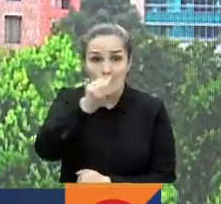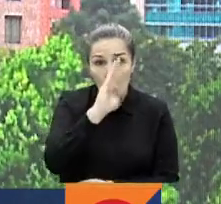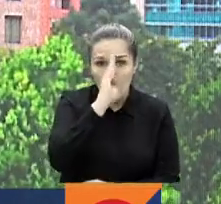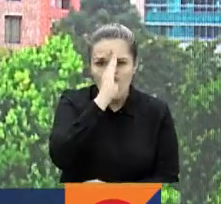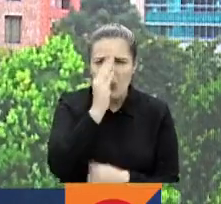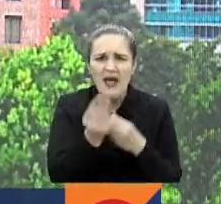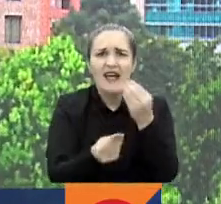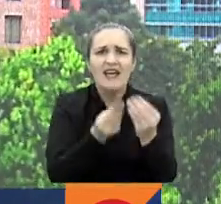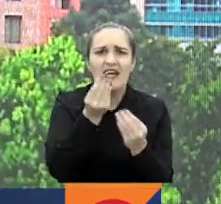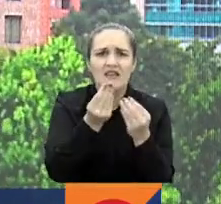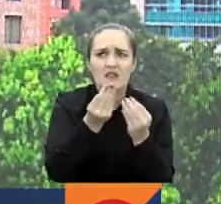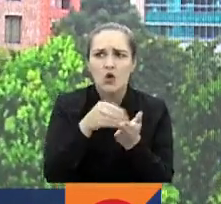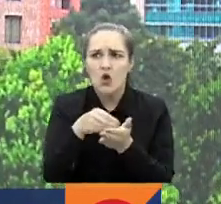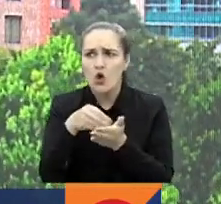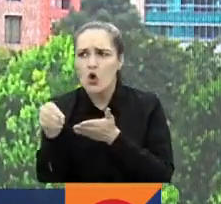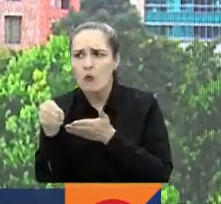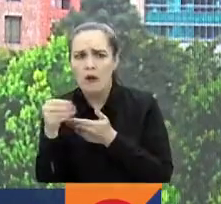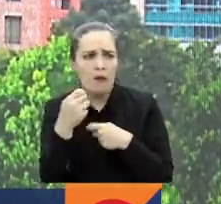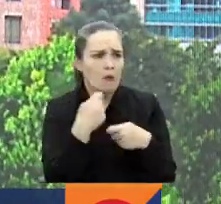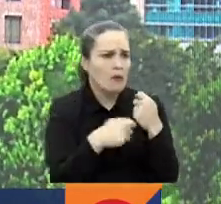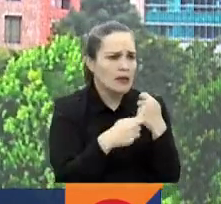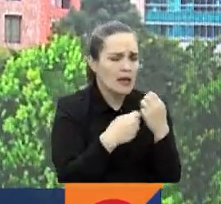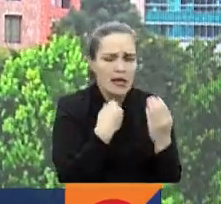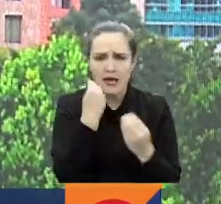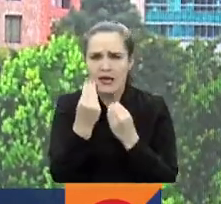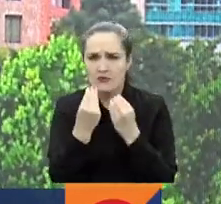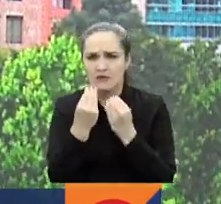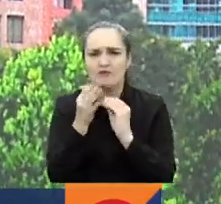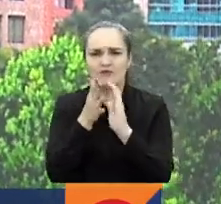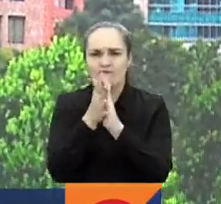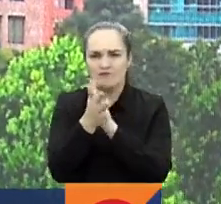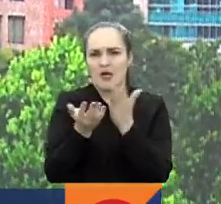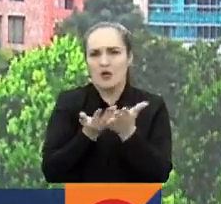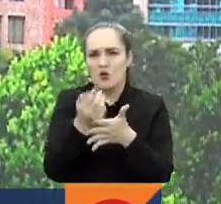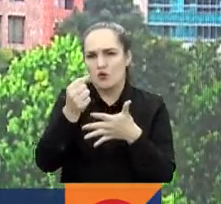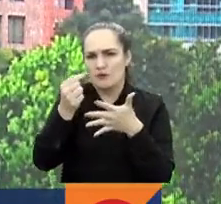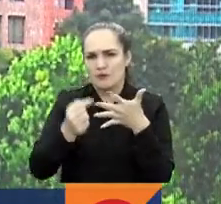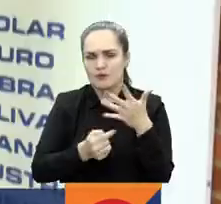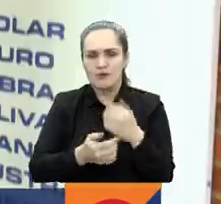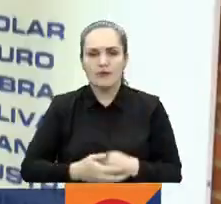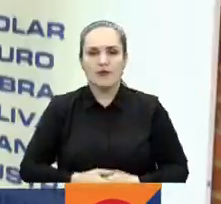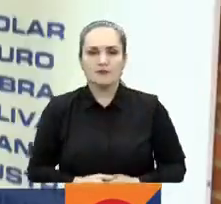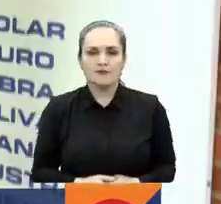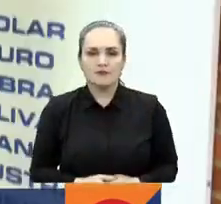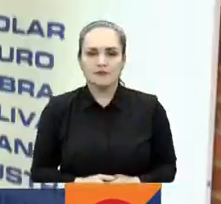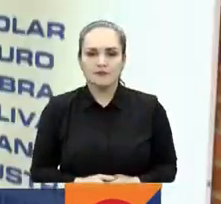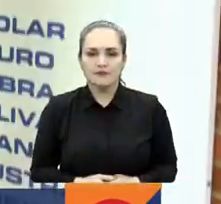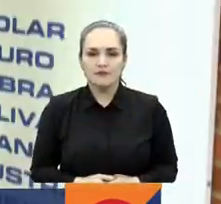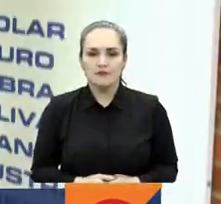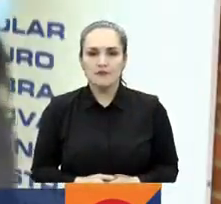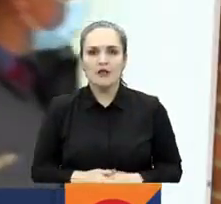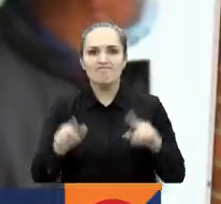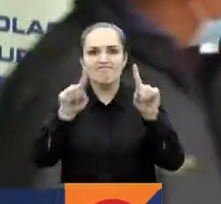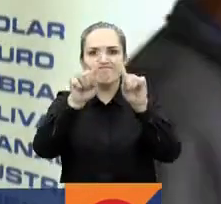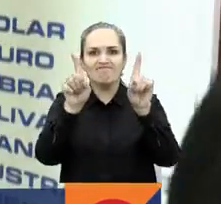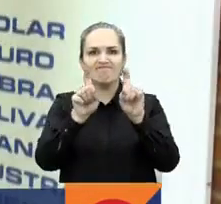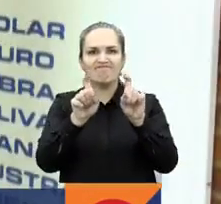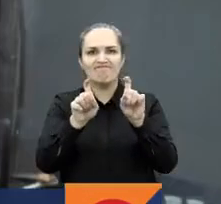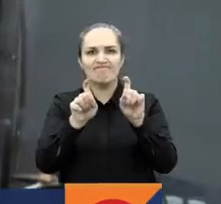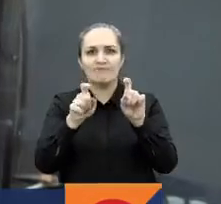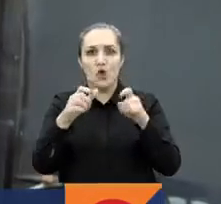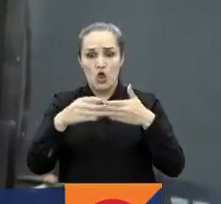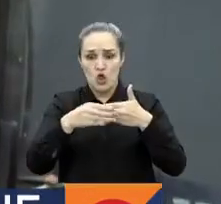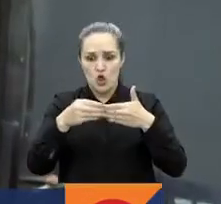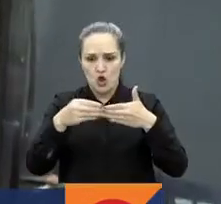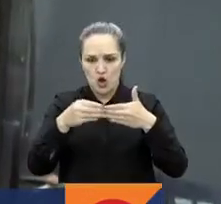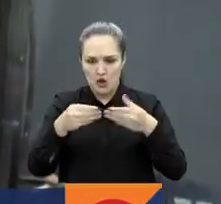en precios máximos históricos. Aquí a continuación las recomendaciones. La pregunta sobre qué hacer con el